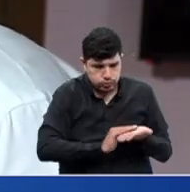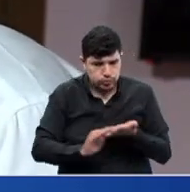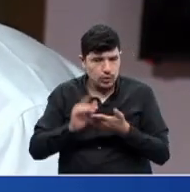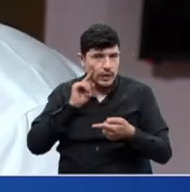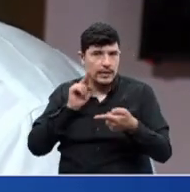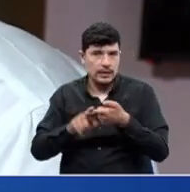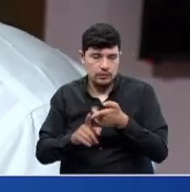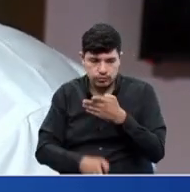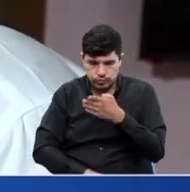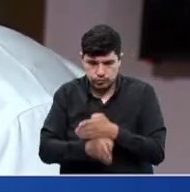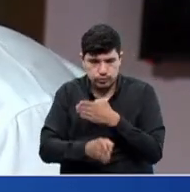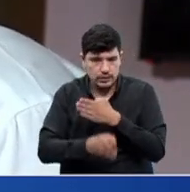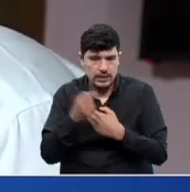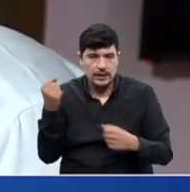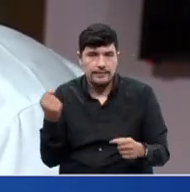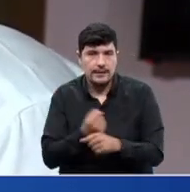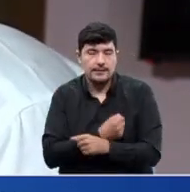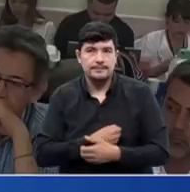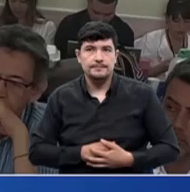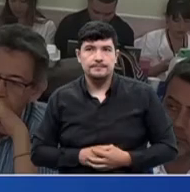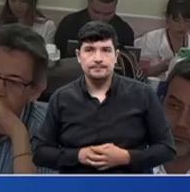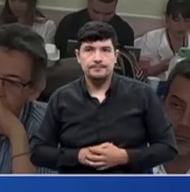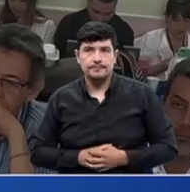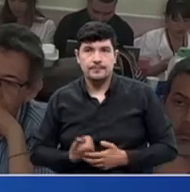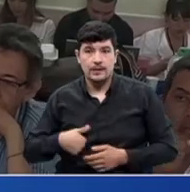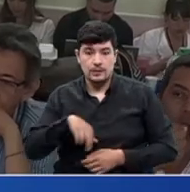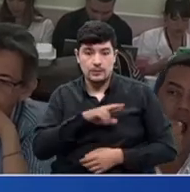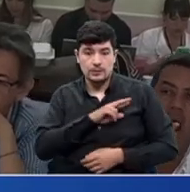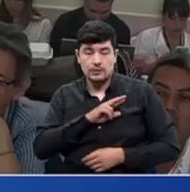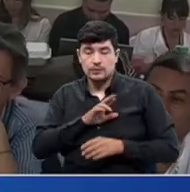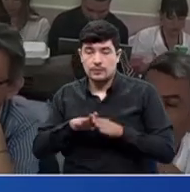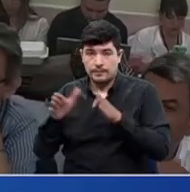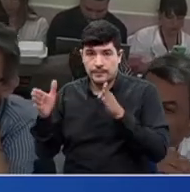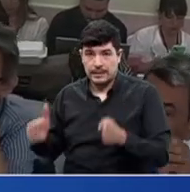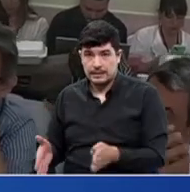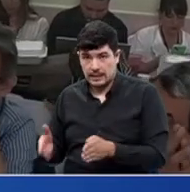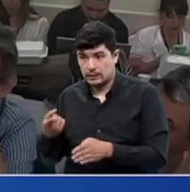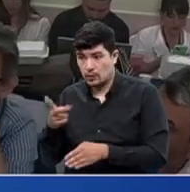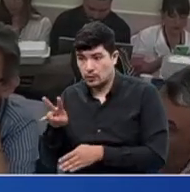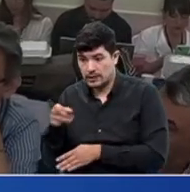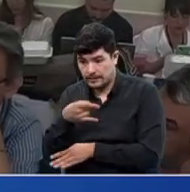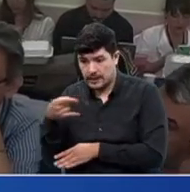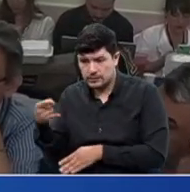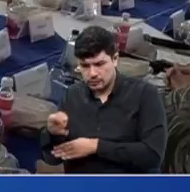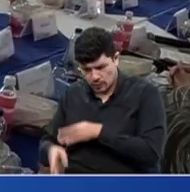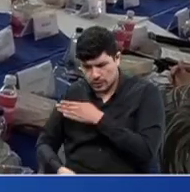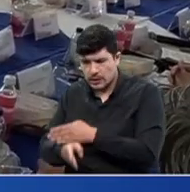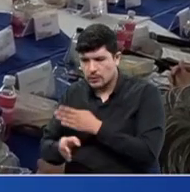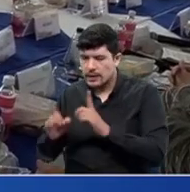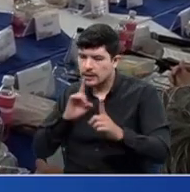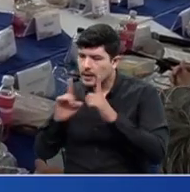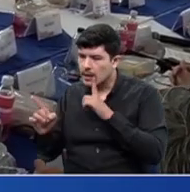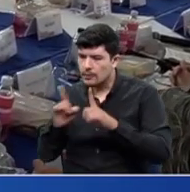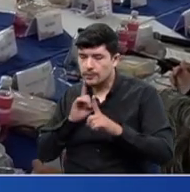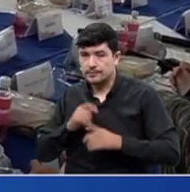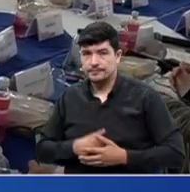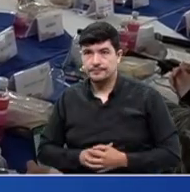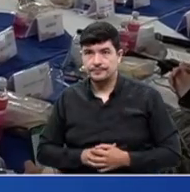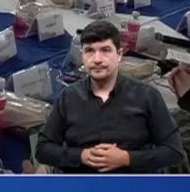planteando. Se ha propuesto una mesa para el día 12 de marzo para continuar precisamente este diálogo. Considero que se